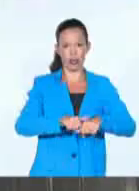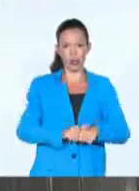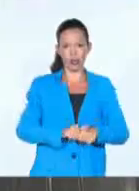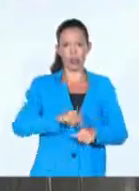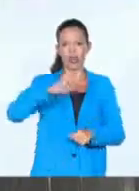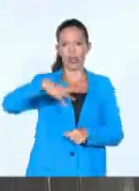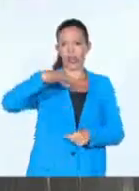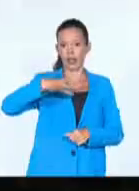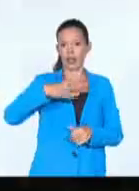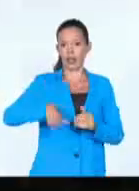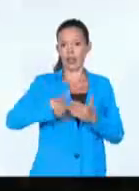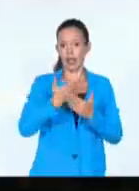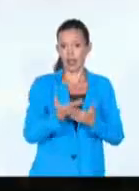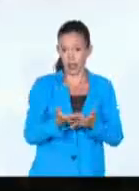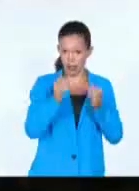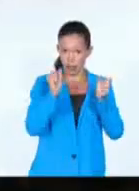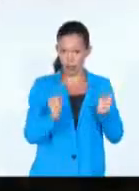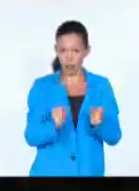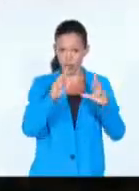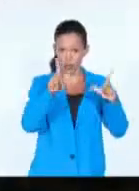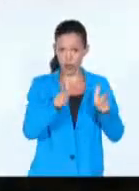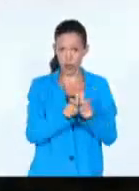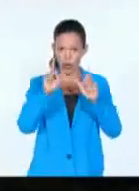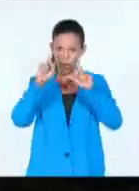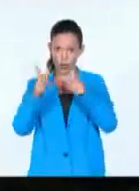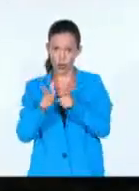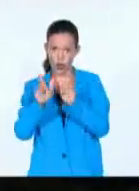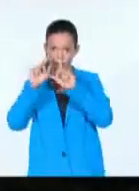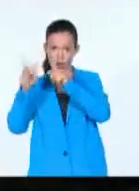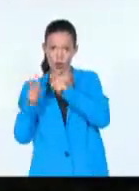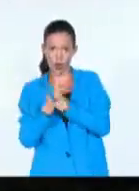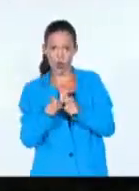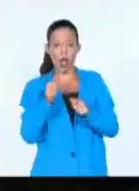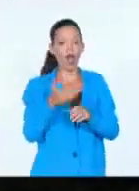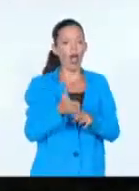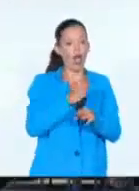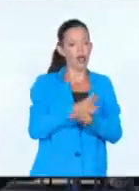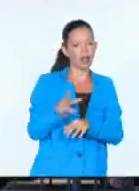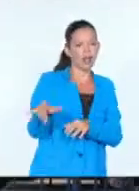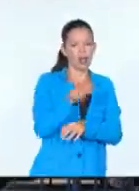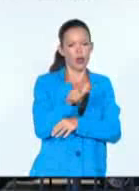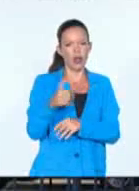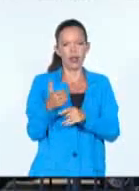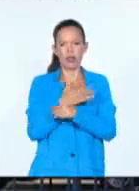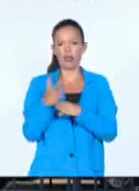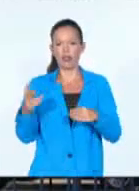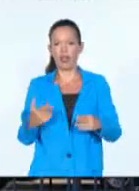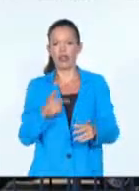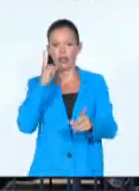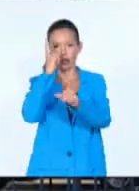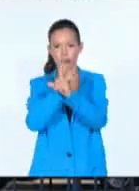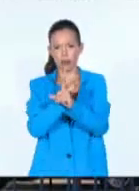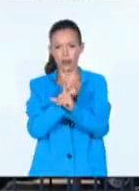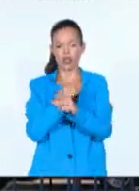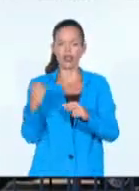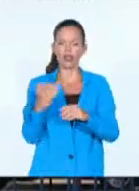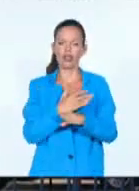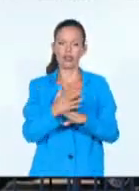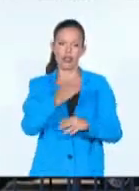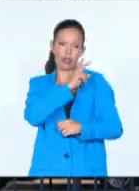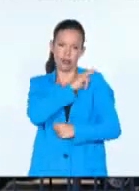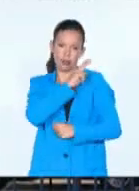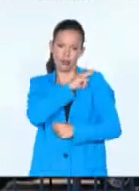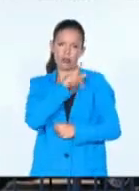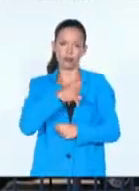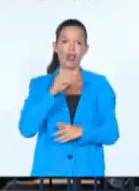Unidas, el presidente Díaz-Canel, como lo ha hecho en jornadas anteriores, sostendrá encuentros bilaterales con varios dignatarios, diálogos que tienen